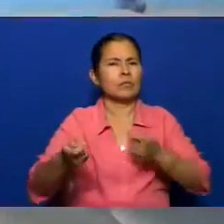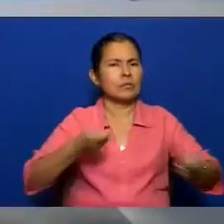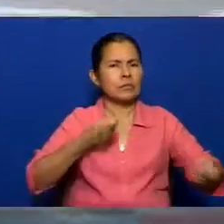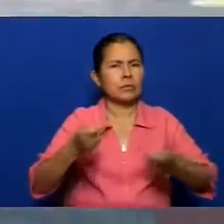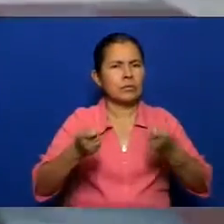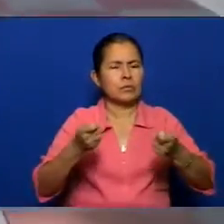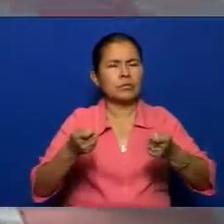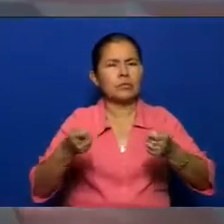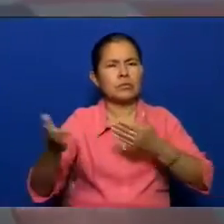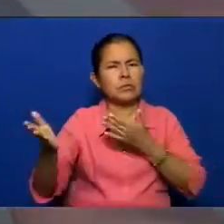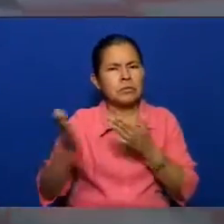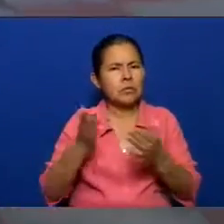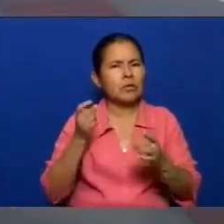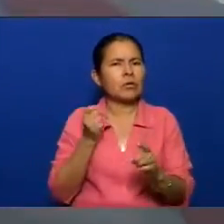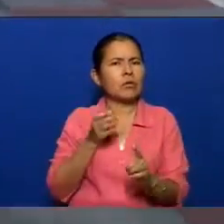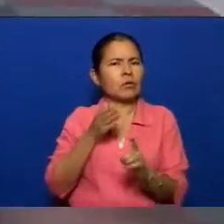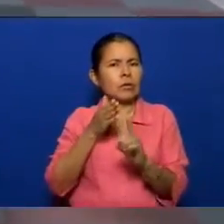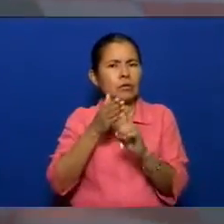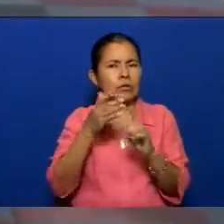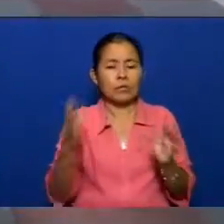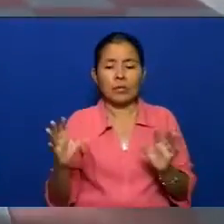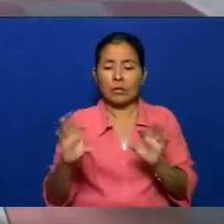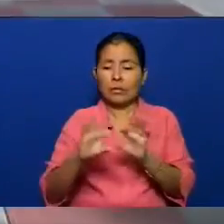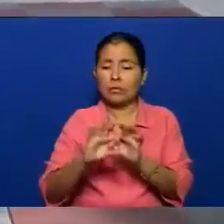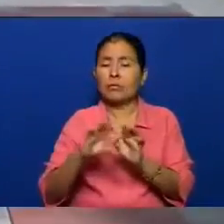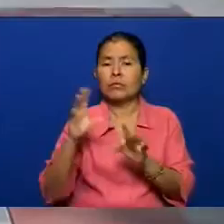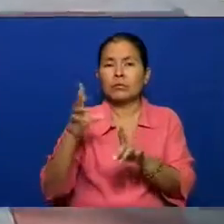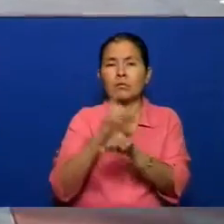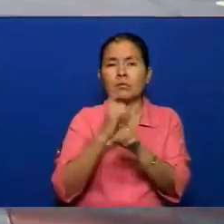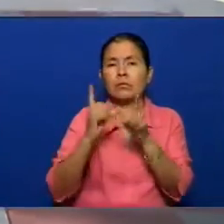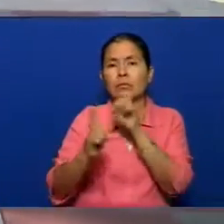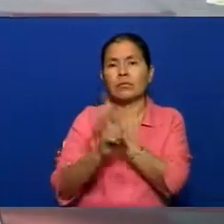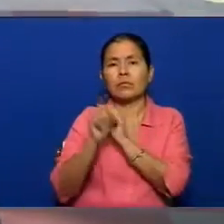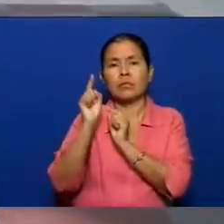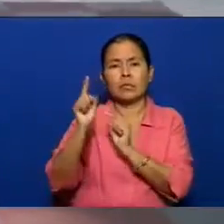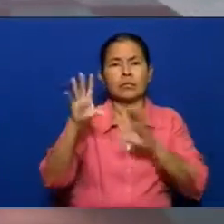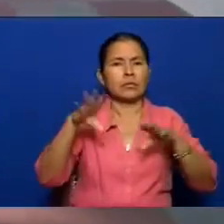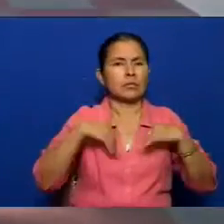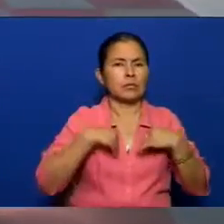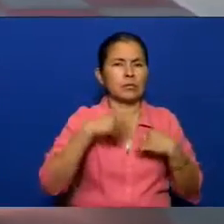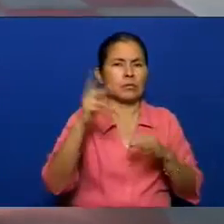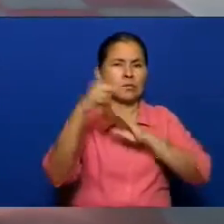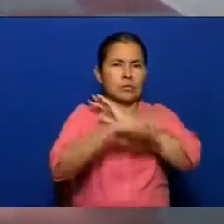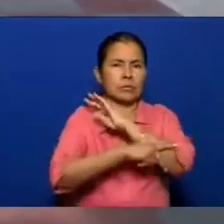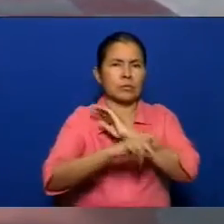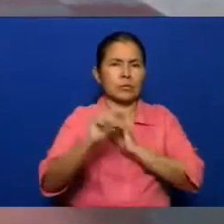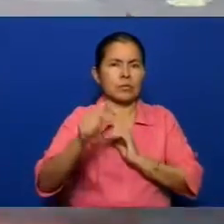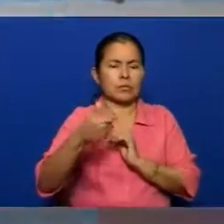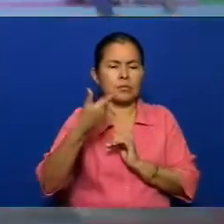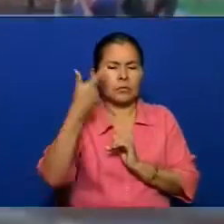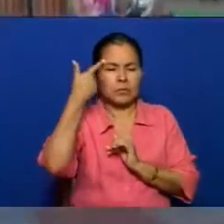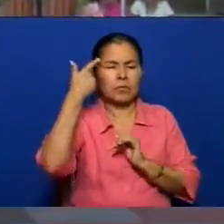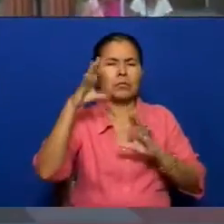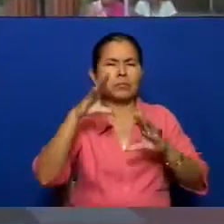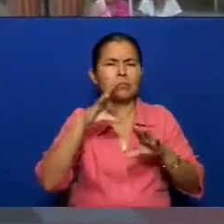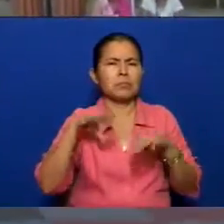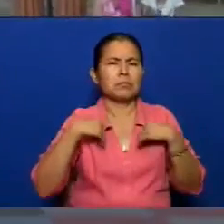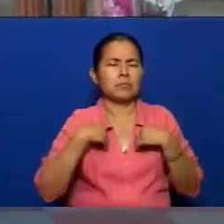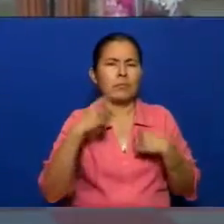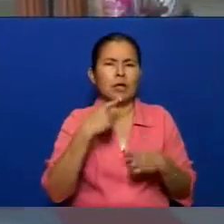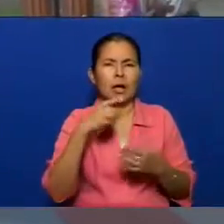mecanismos y objetivos específicos que los países deben definir. Aquí no hay una agenda internacional que le obliga a un país a